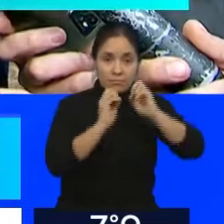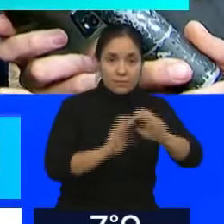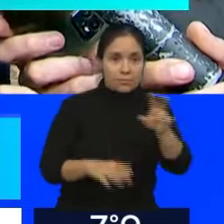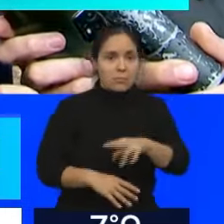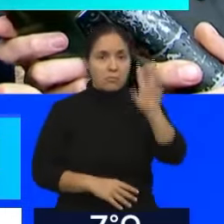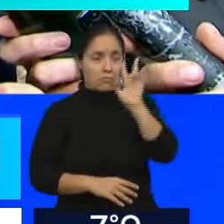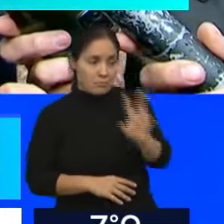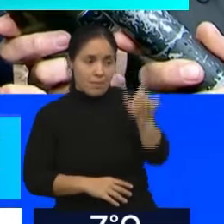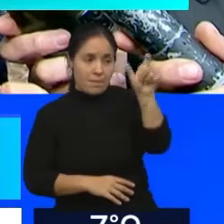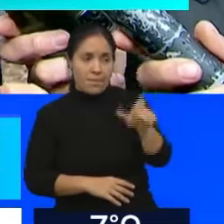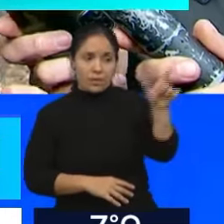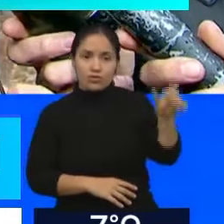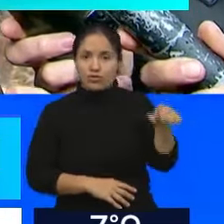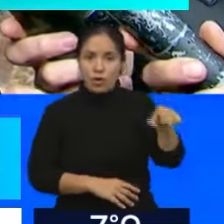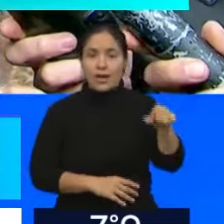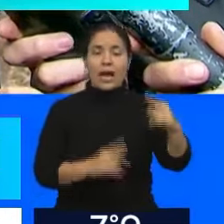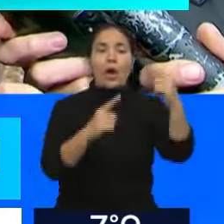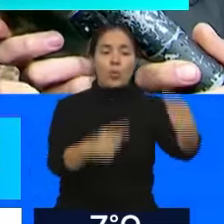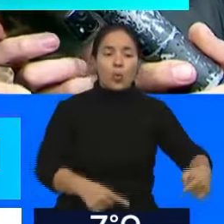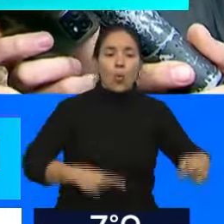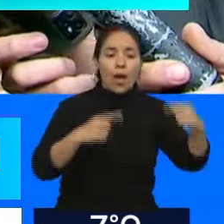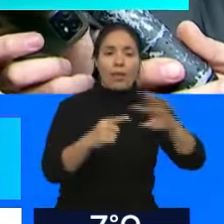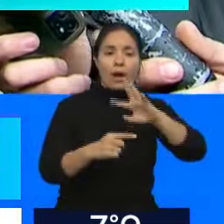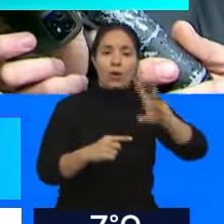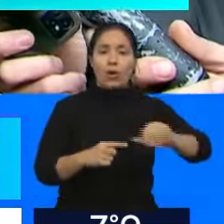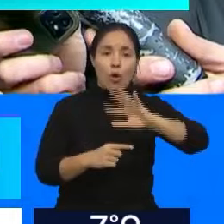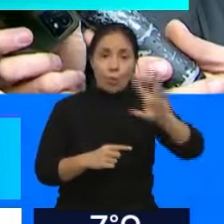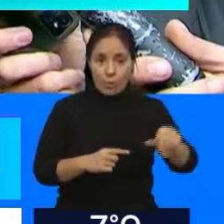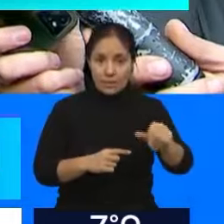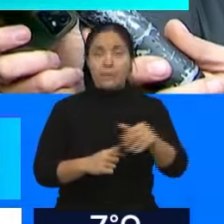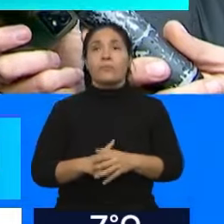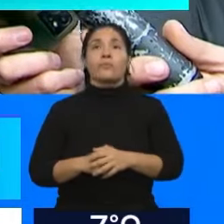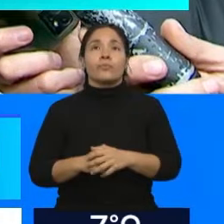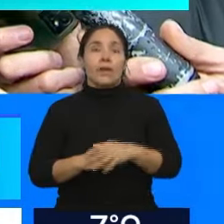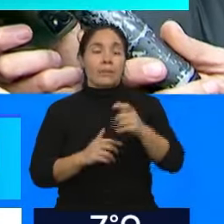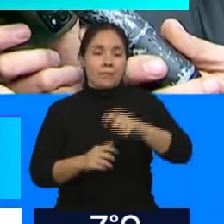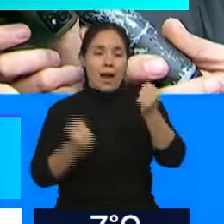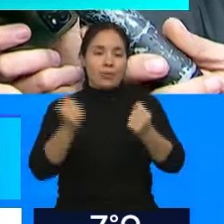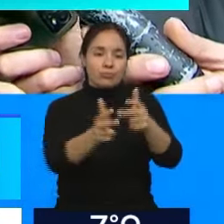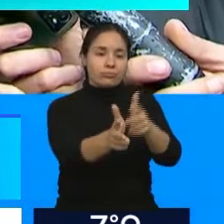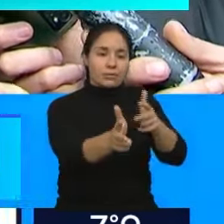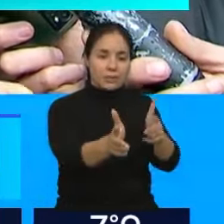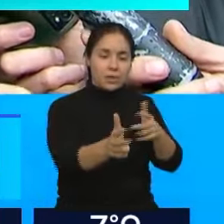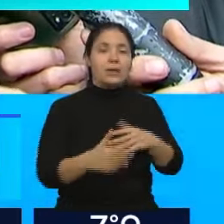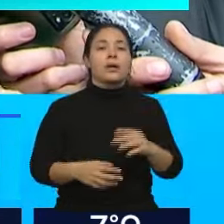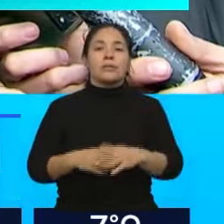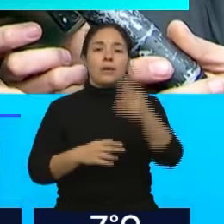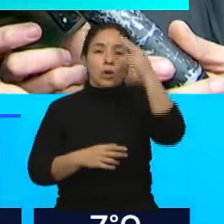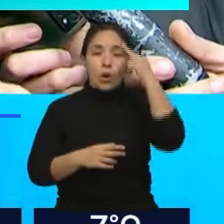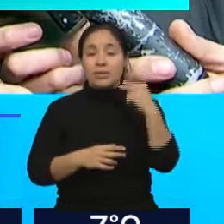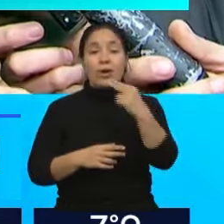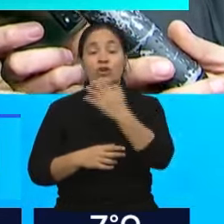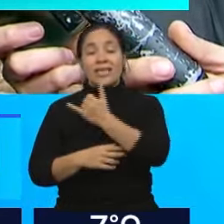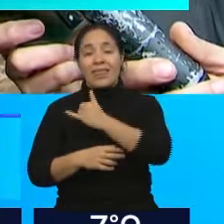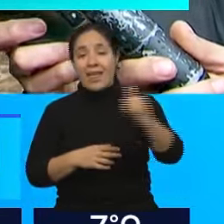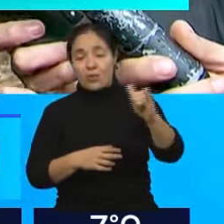visualiza autores ignorados sustrayendo cubiertas de los vehículos estacionados. Se da intervención a través del CEL 911,